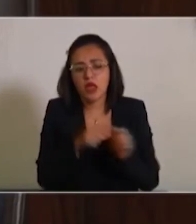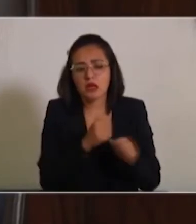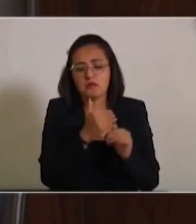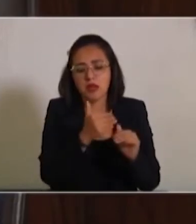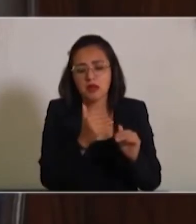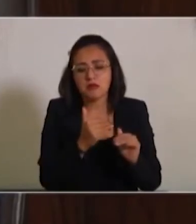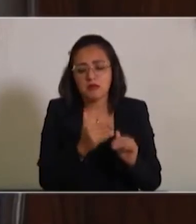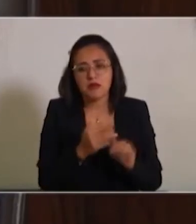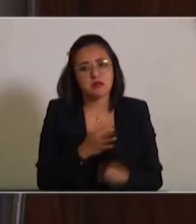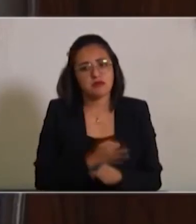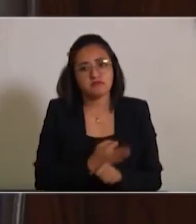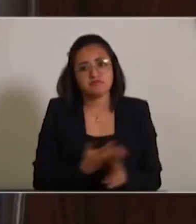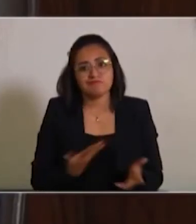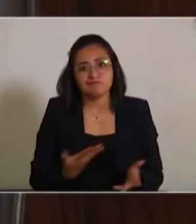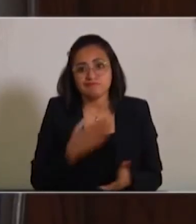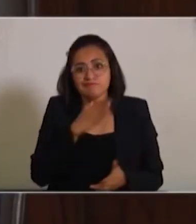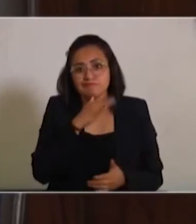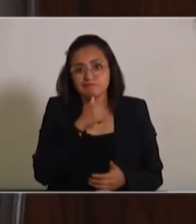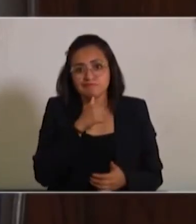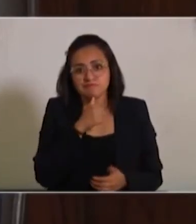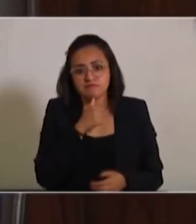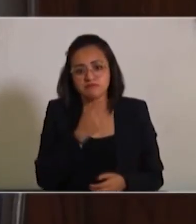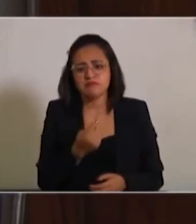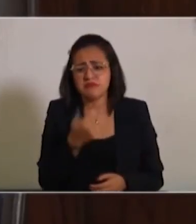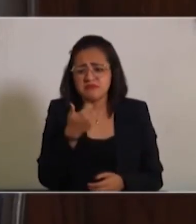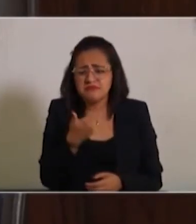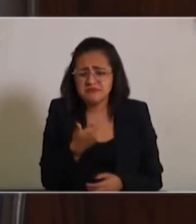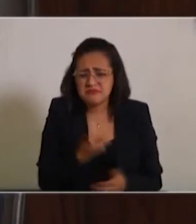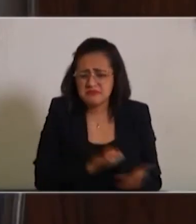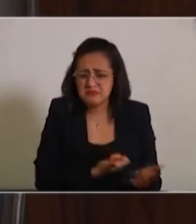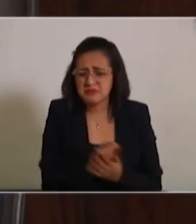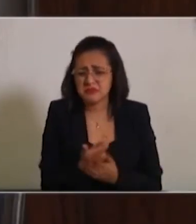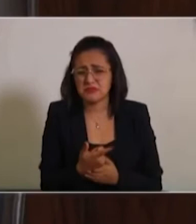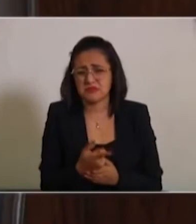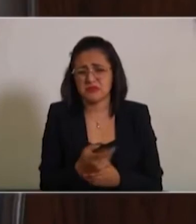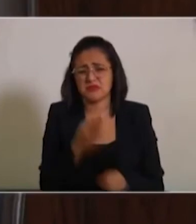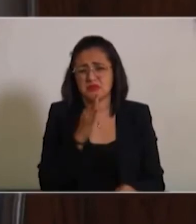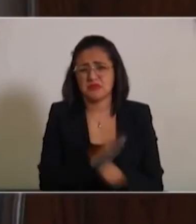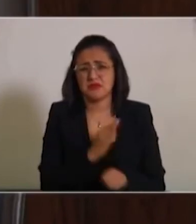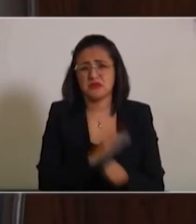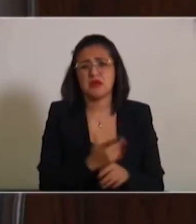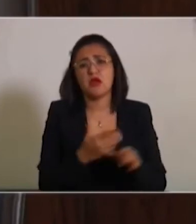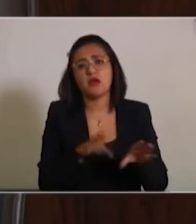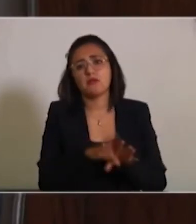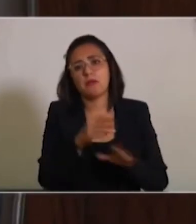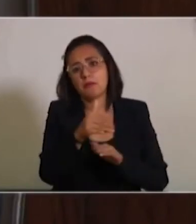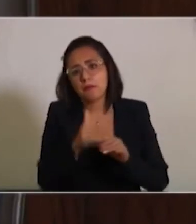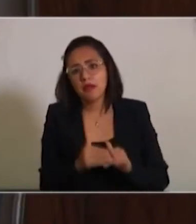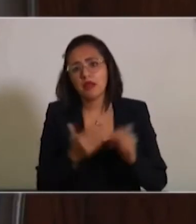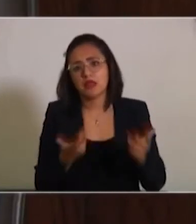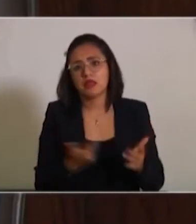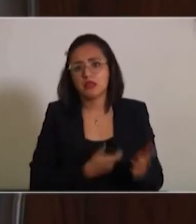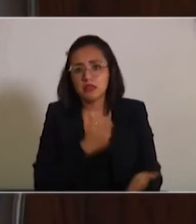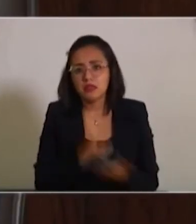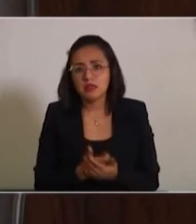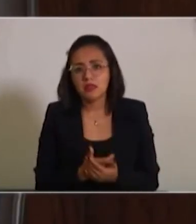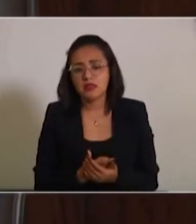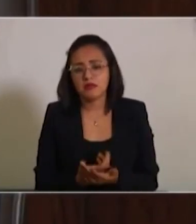mermando. ¿No? Con tan poco dinero que reciben y menos dinero que